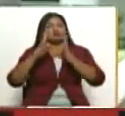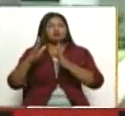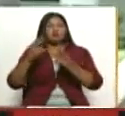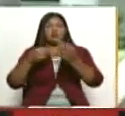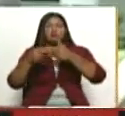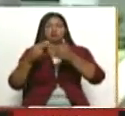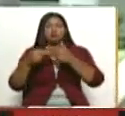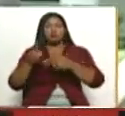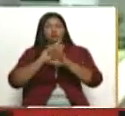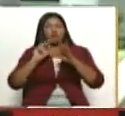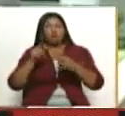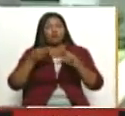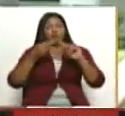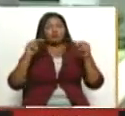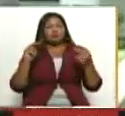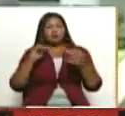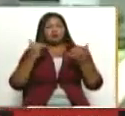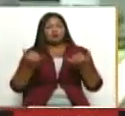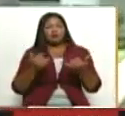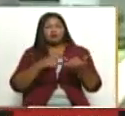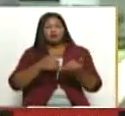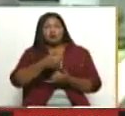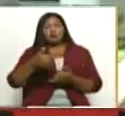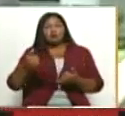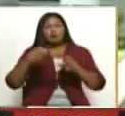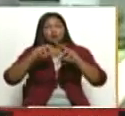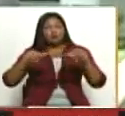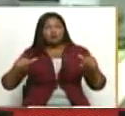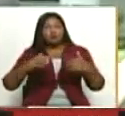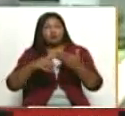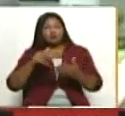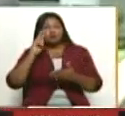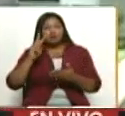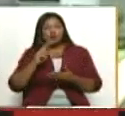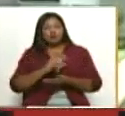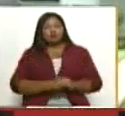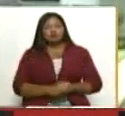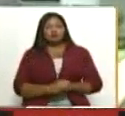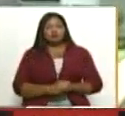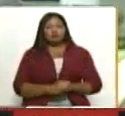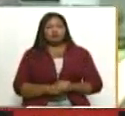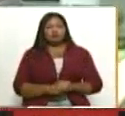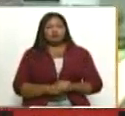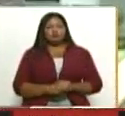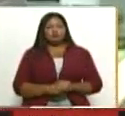construcción de paz en cada uno de los territorios donde hace presencia.